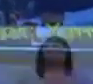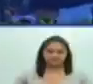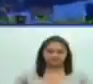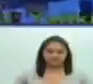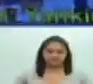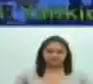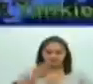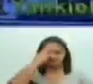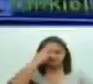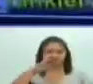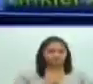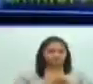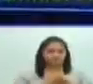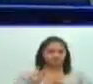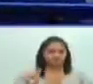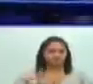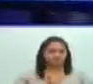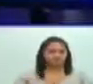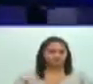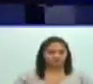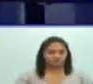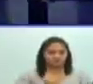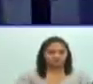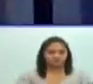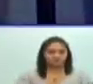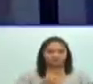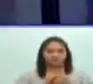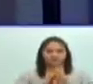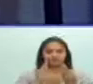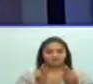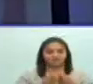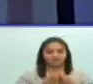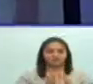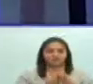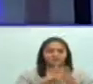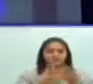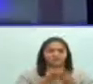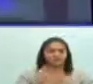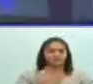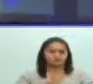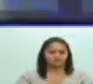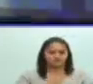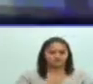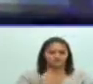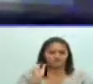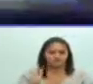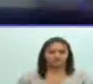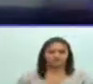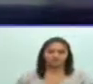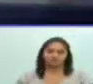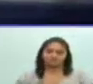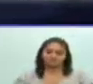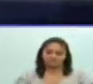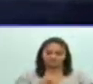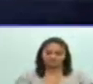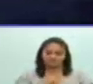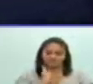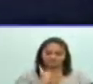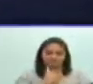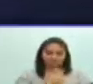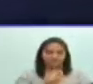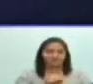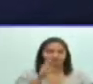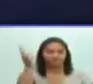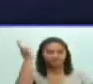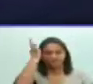saludo para todos los alumnos, profesores, familiares y todas aquellas personas que nos acompañan en estos encuentros con el español